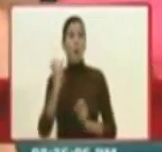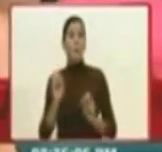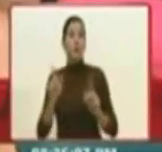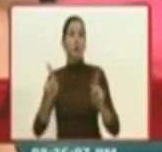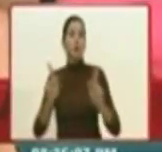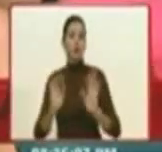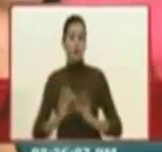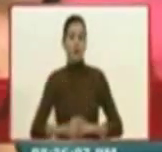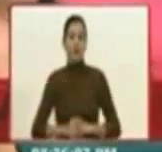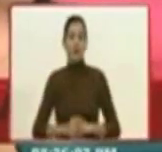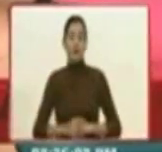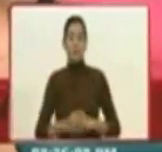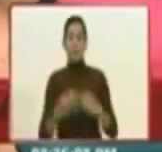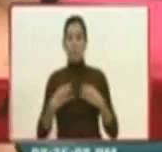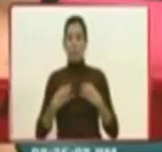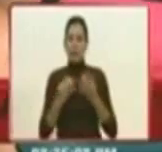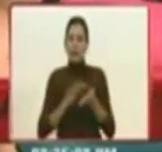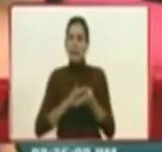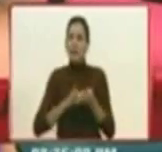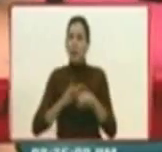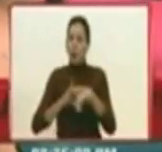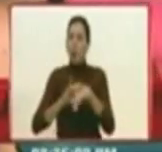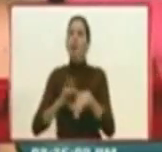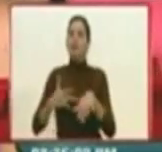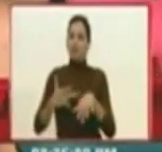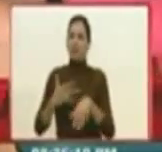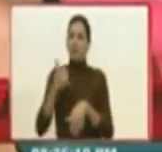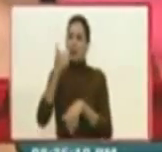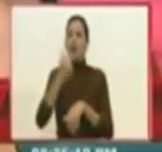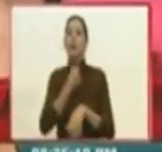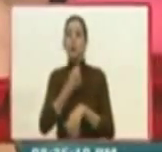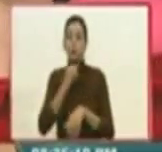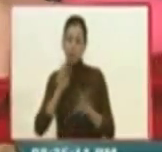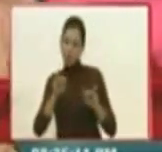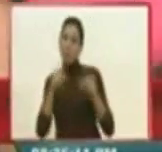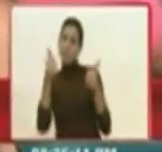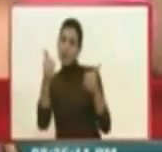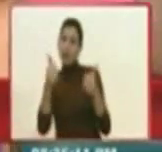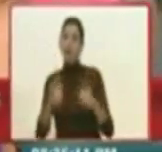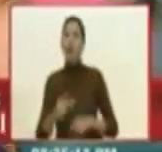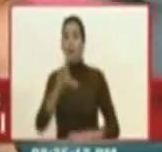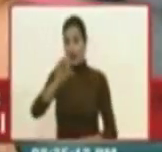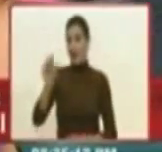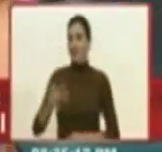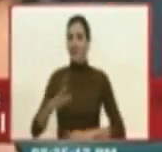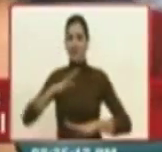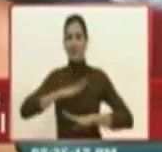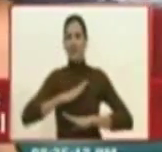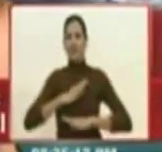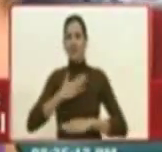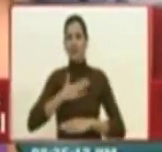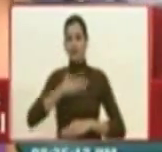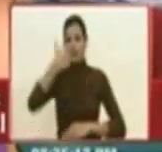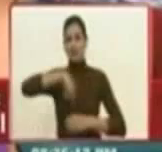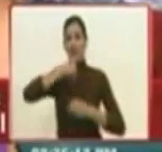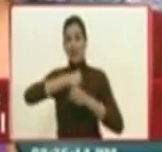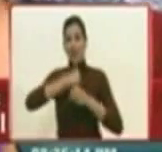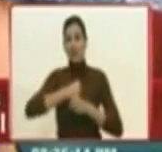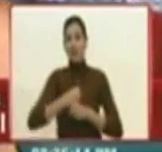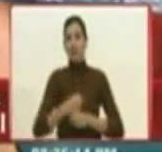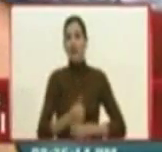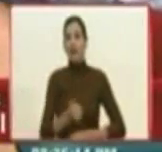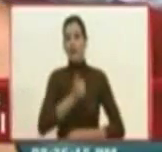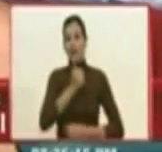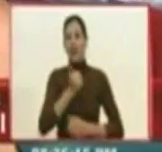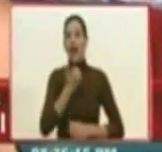oportunidad y de verdad que la calidad se ve súper, súper bien, súper económica y bueno, pues la satisfacción para uno como trabajador y como beneficio